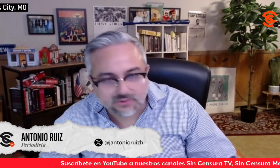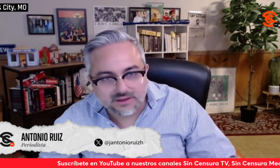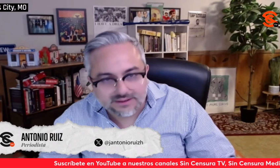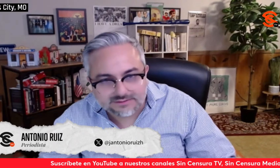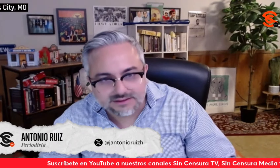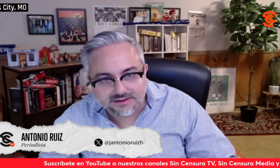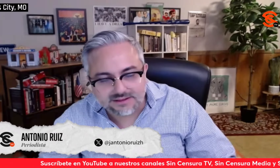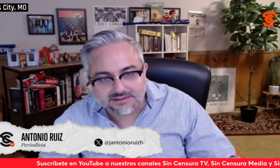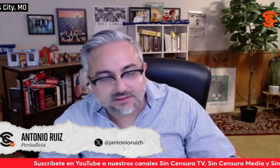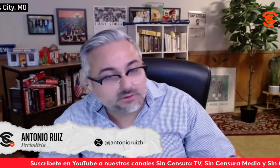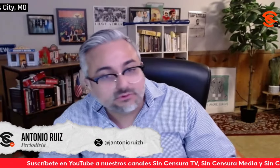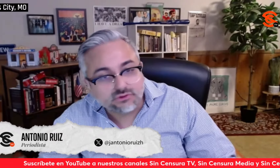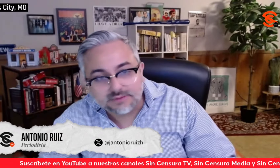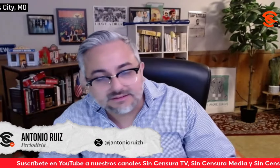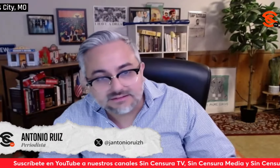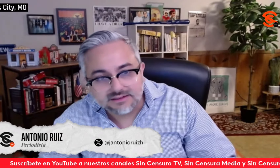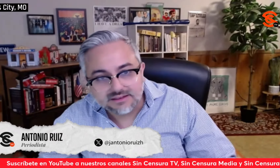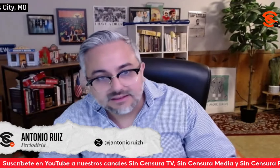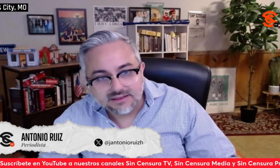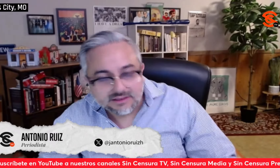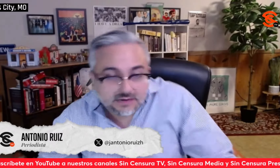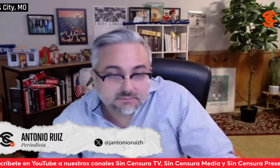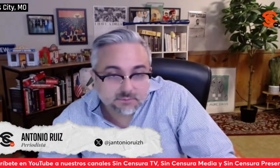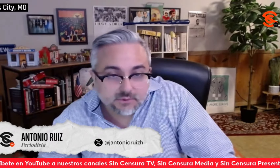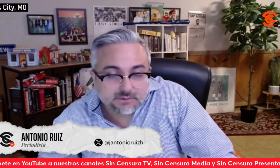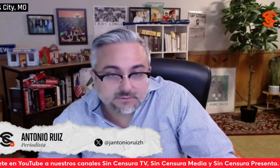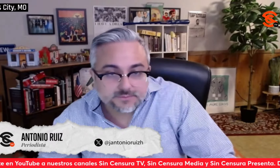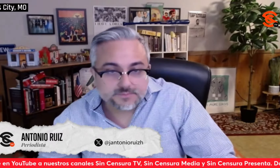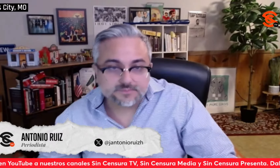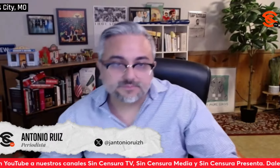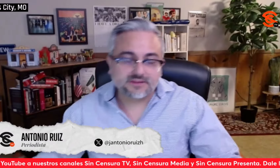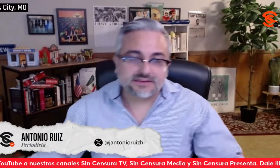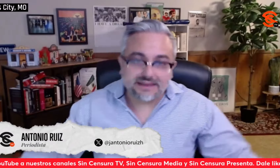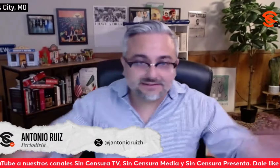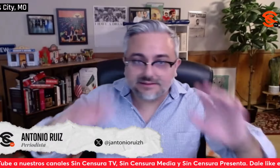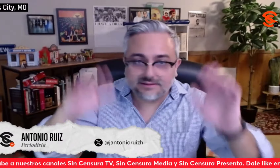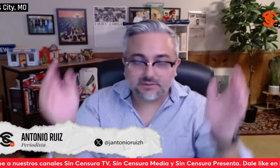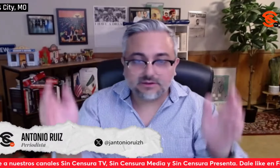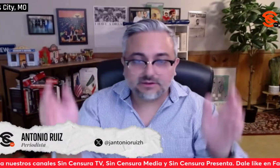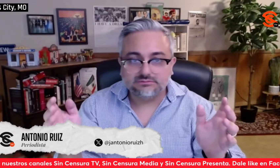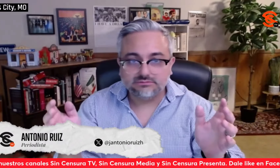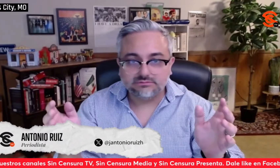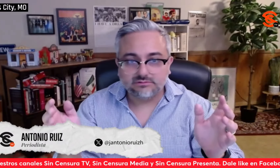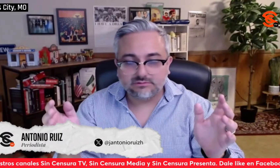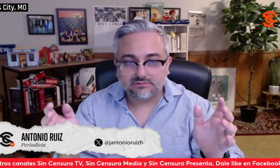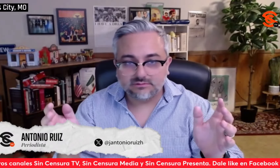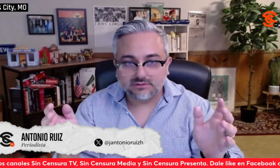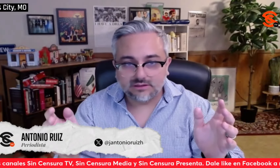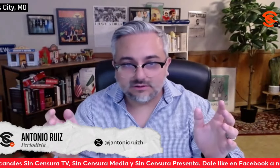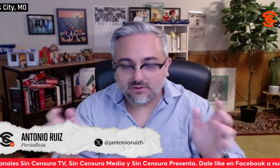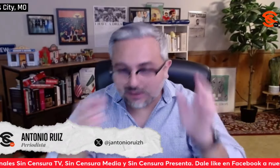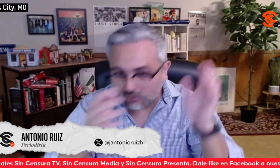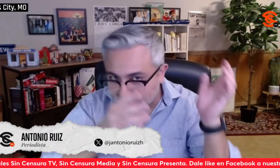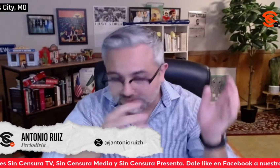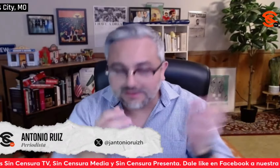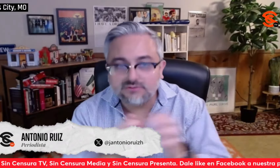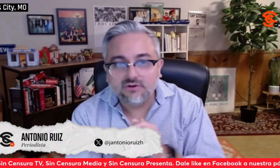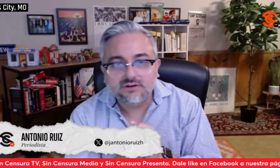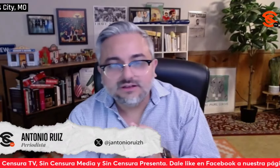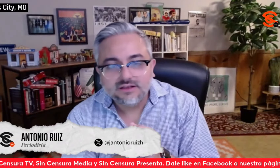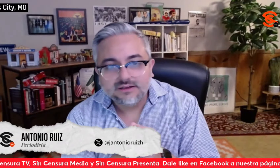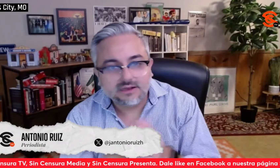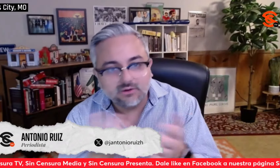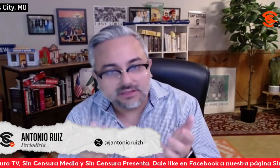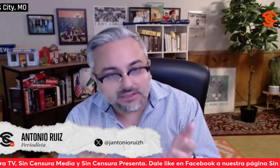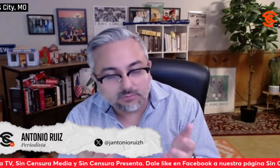muy claro este legislador y muchos más. Y el mismo pueblo ya se determinó con la última